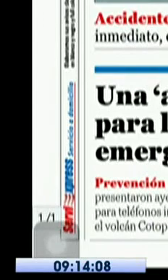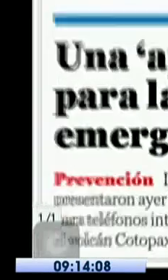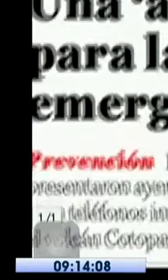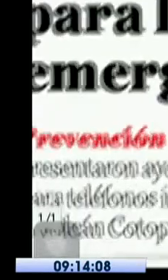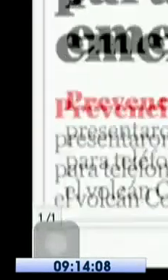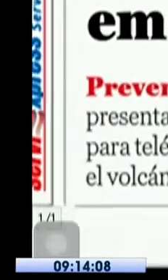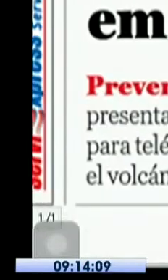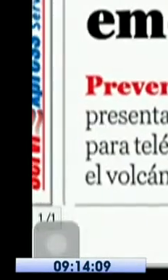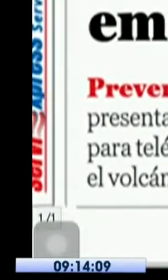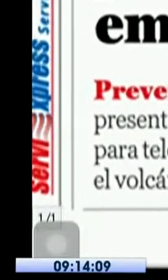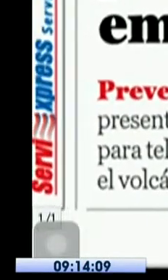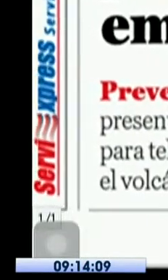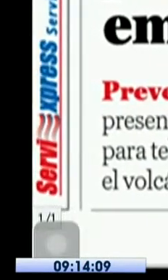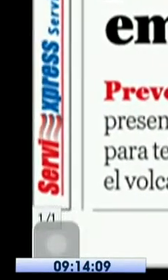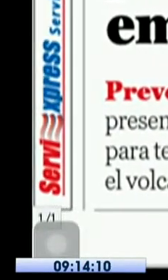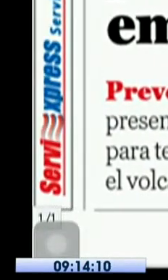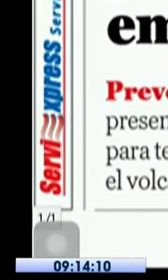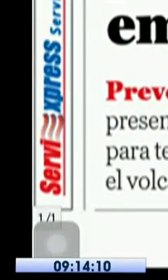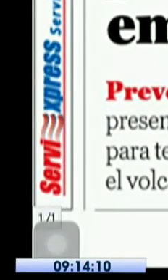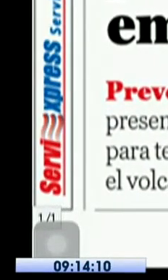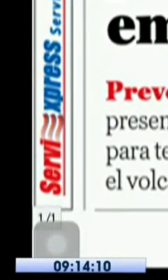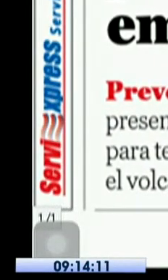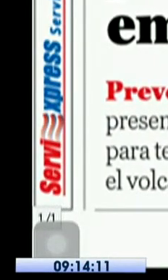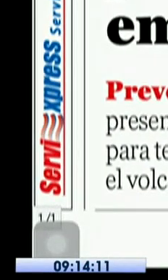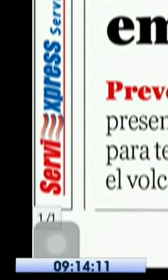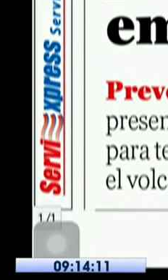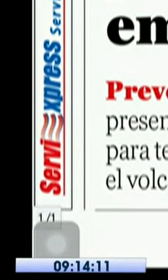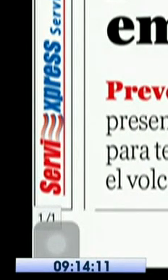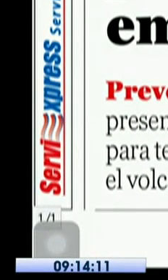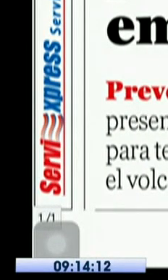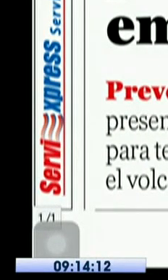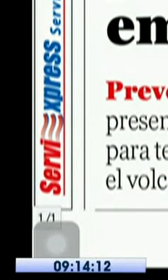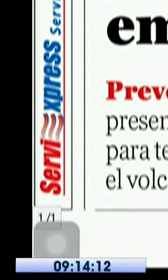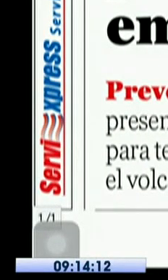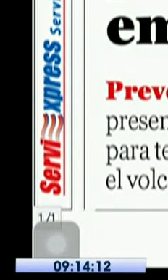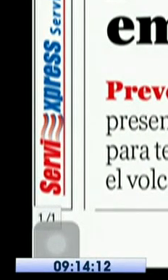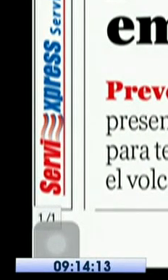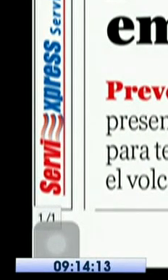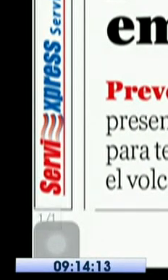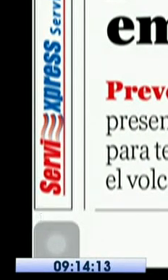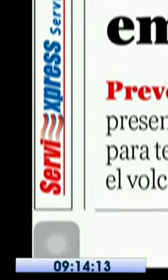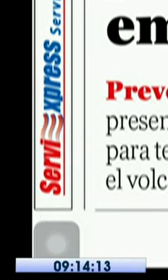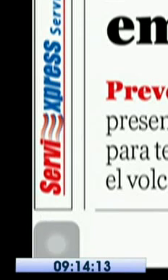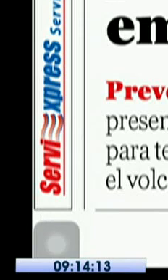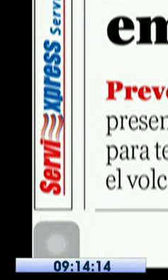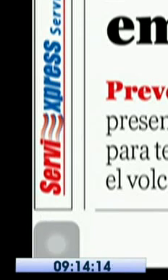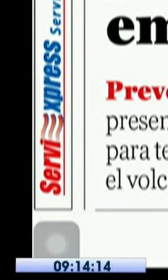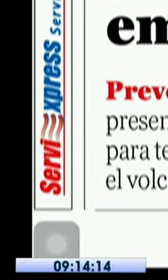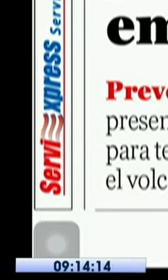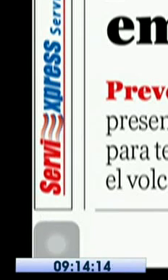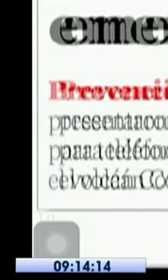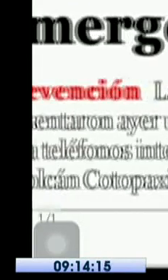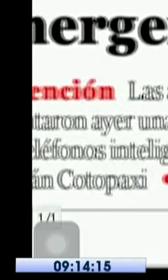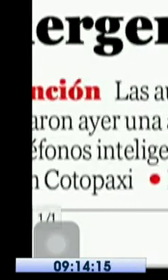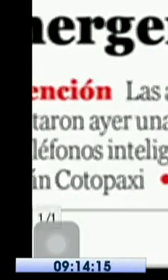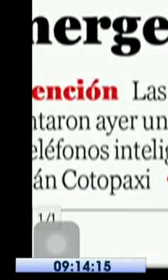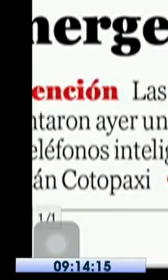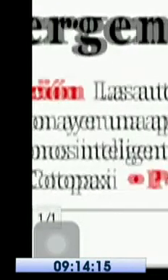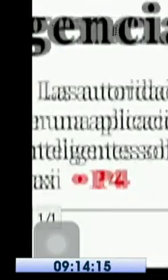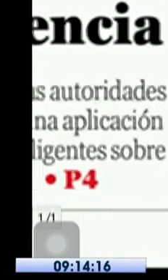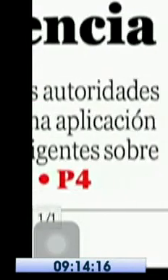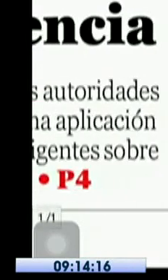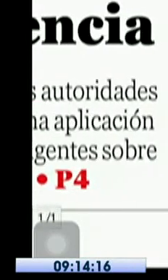Una app, una aplicación para emergencia, la prevención. Las autoridades presentaron ayer una aplicación para teléfonos inteligentes sobre el